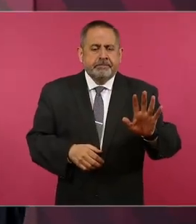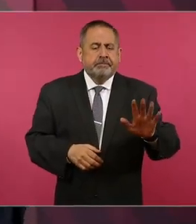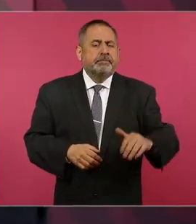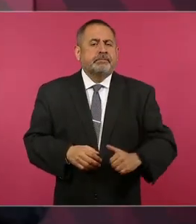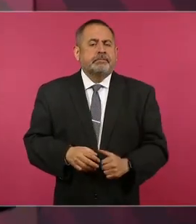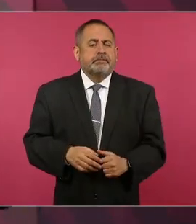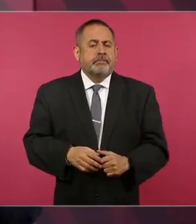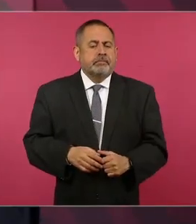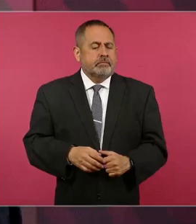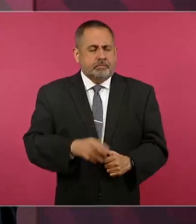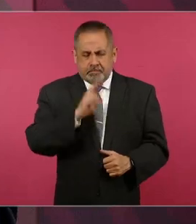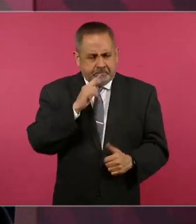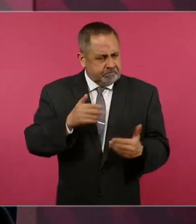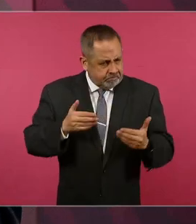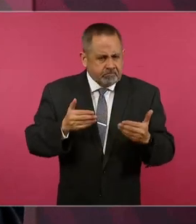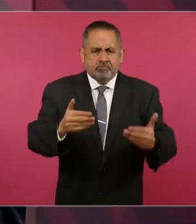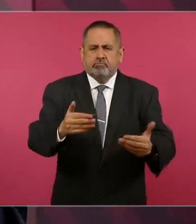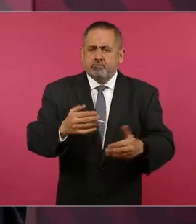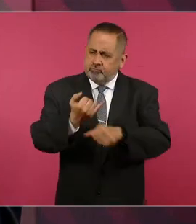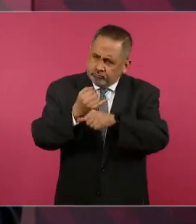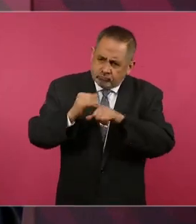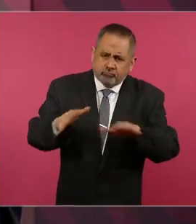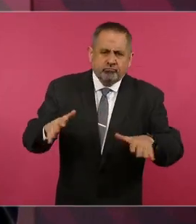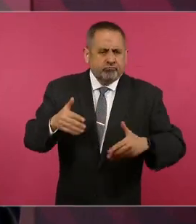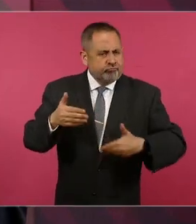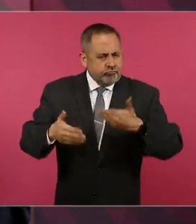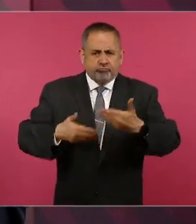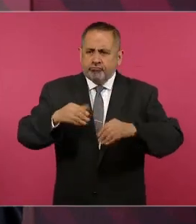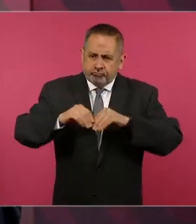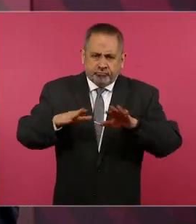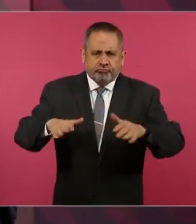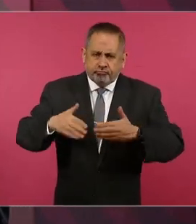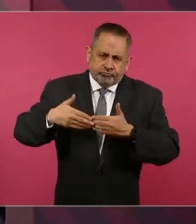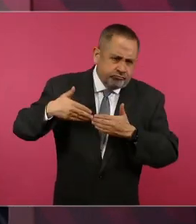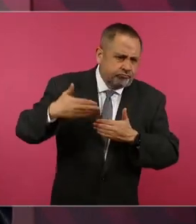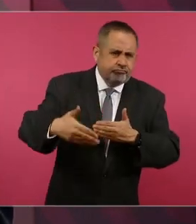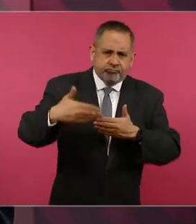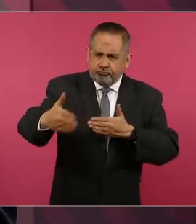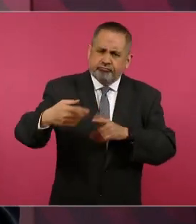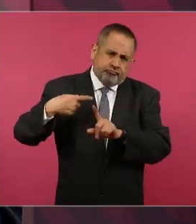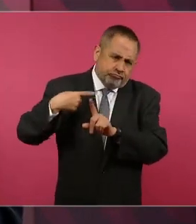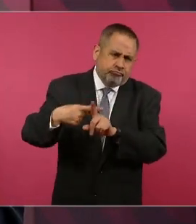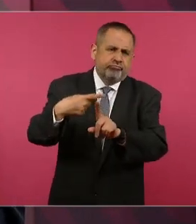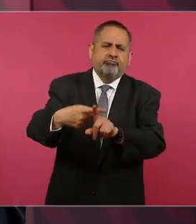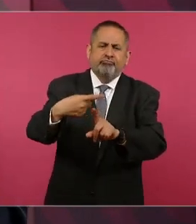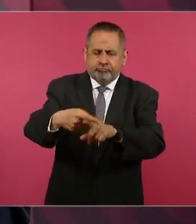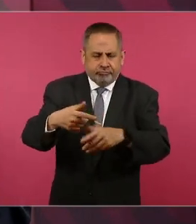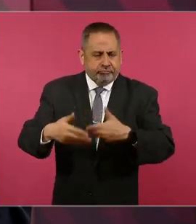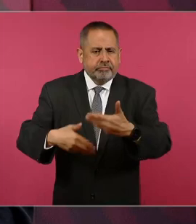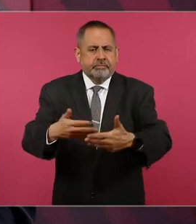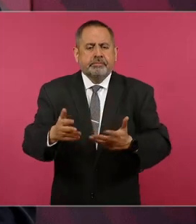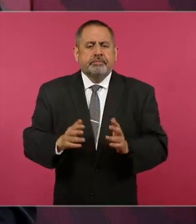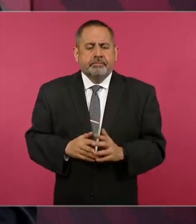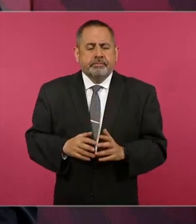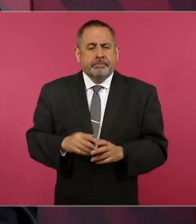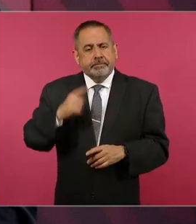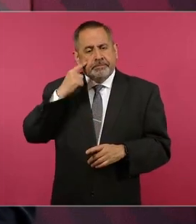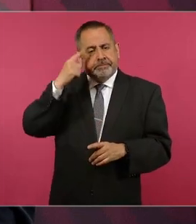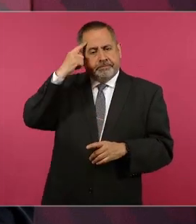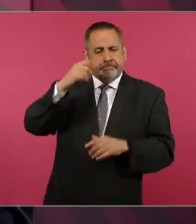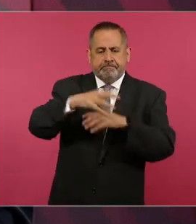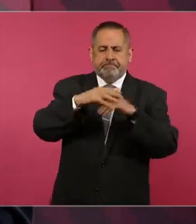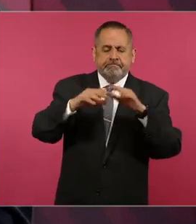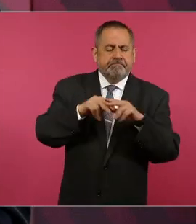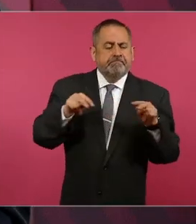vamos hacia adelante a ver las cosas con